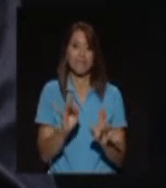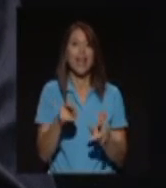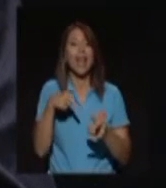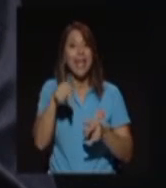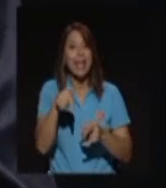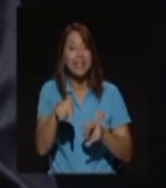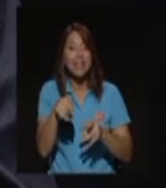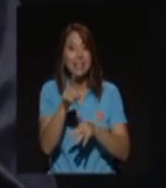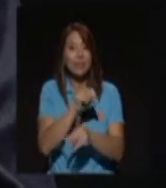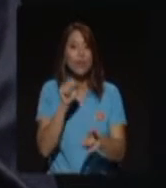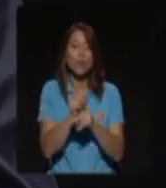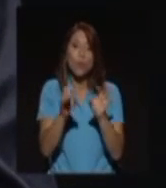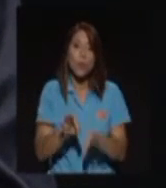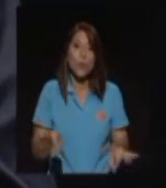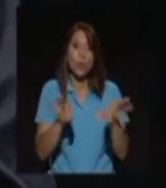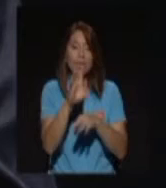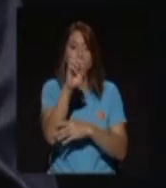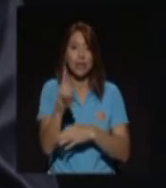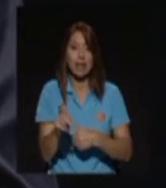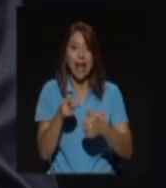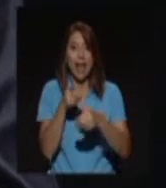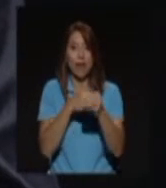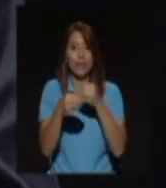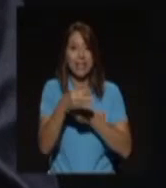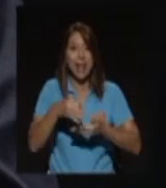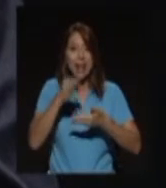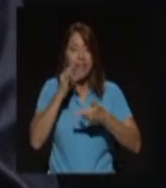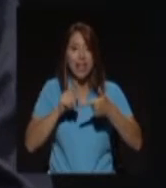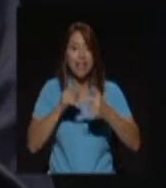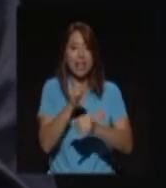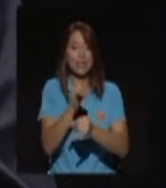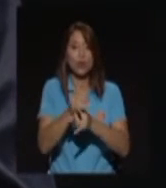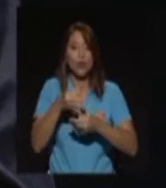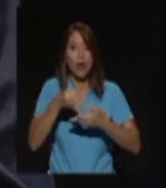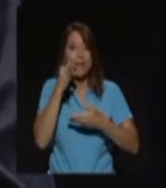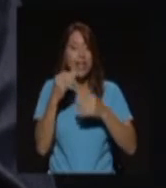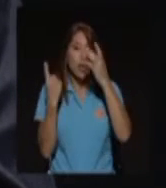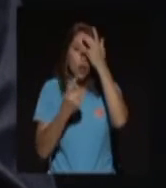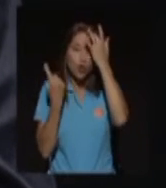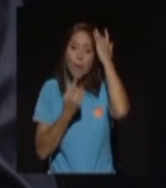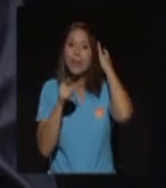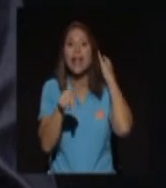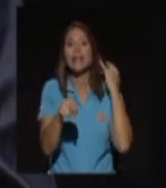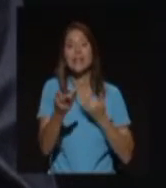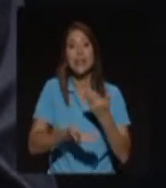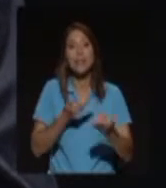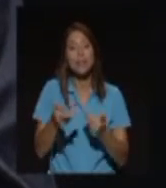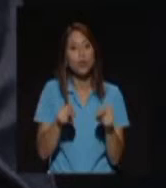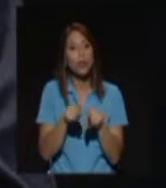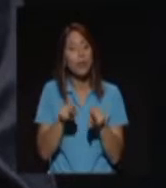porque la Oficina del Café y el Instituto del Café no solamente tenían ese tipo de servicios, sino que